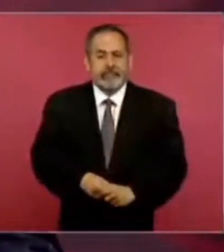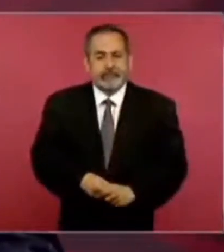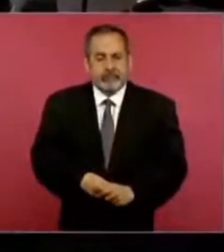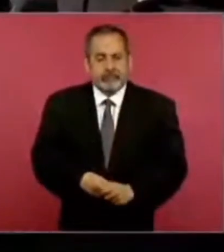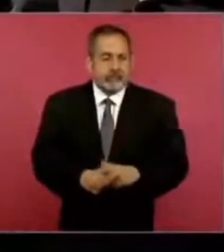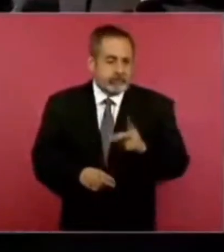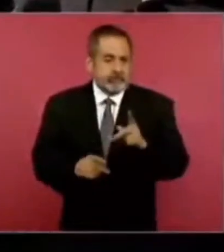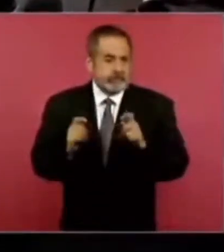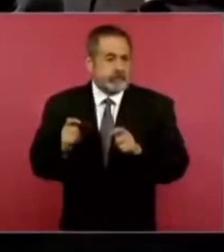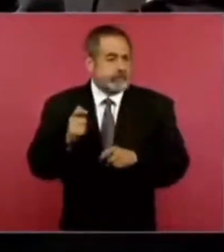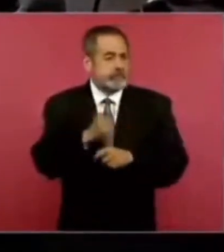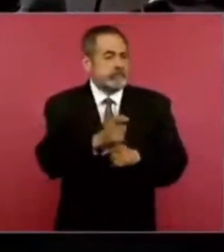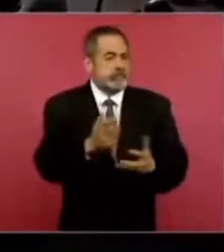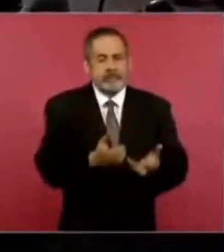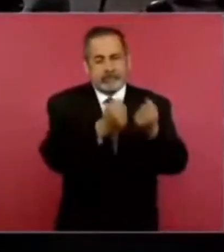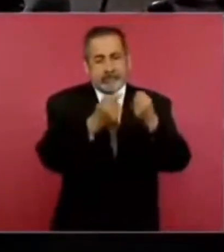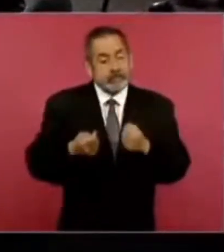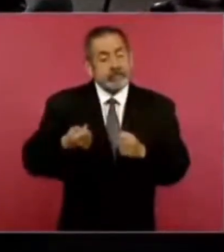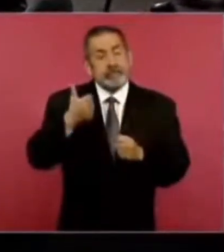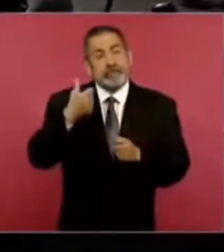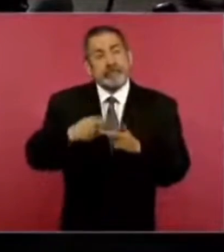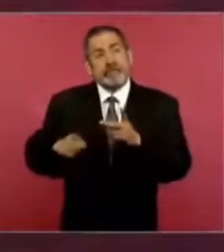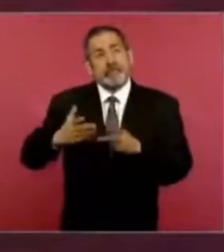se rescataron y se convirtieron